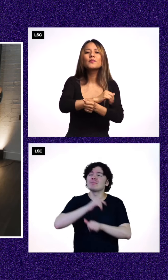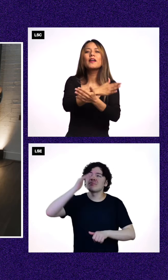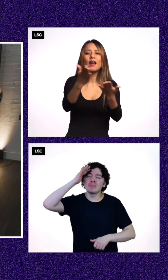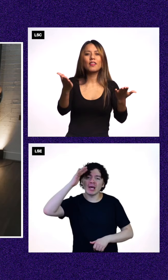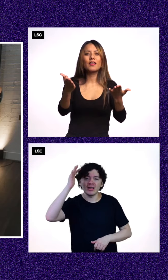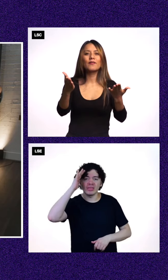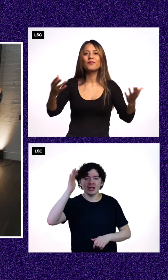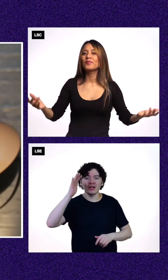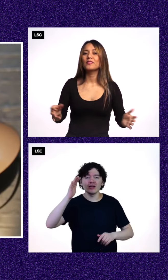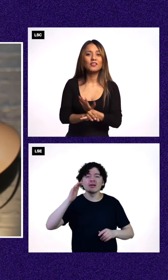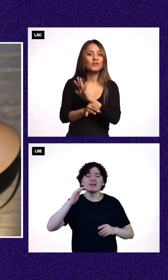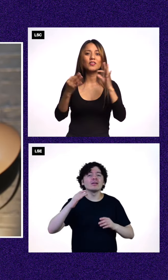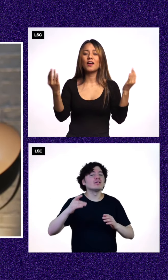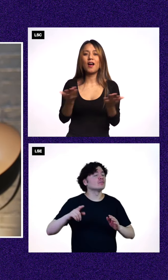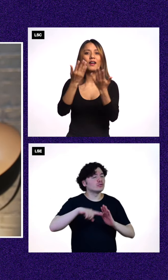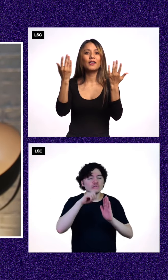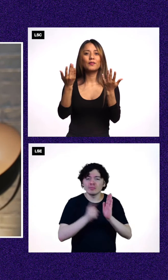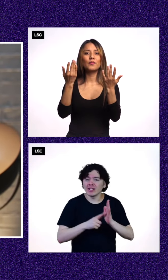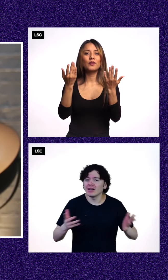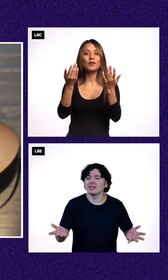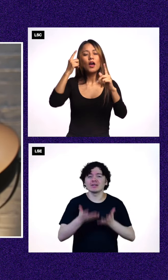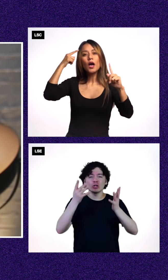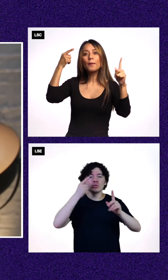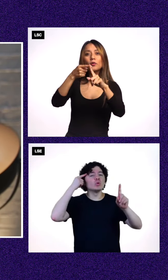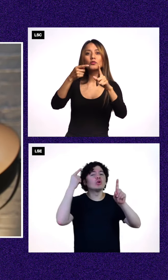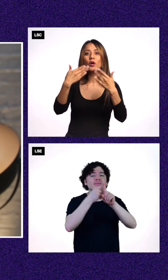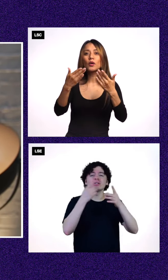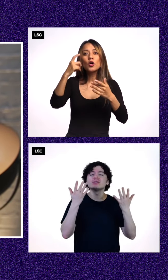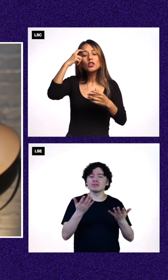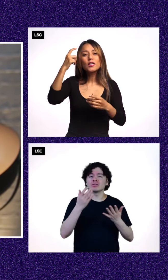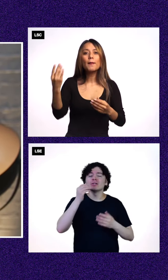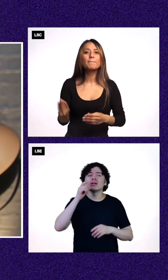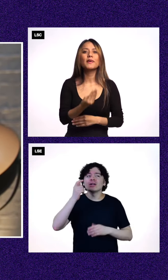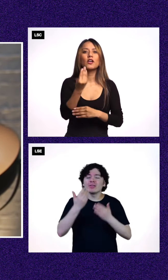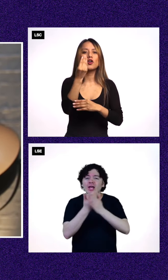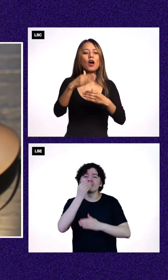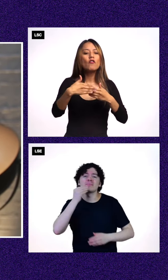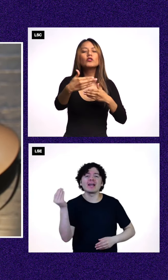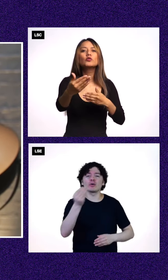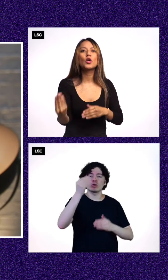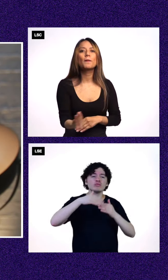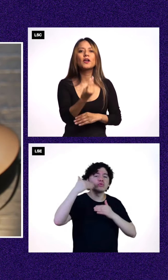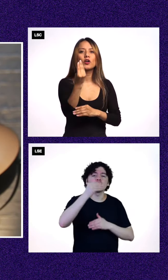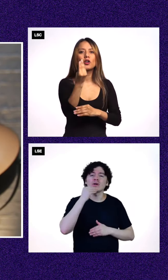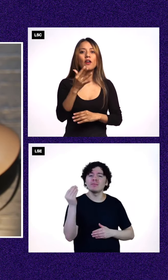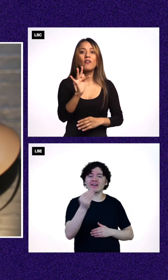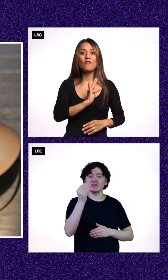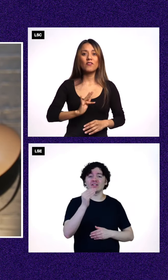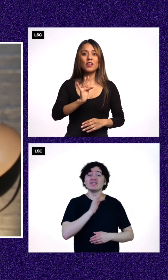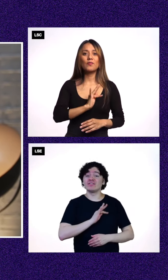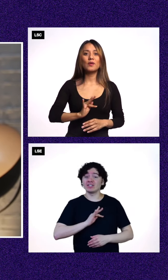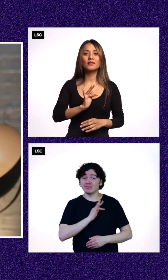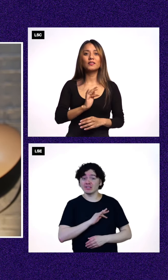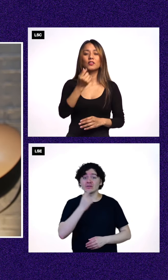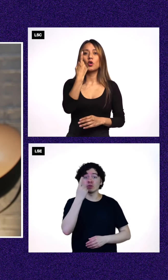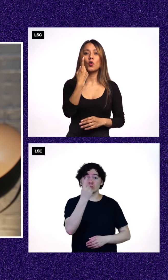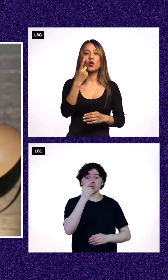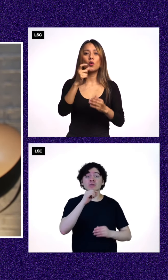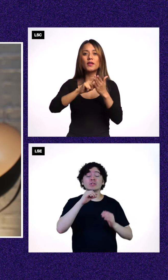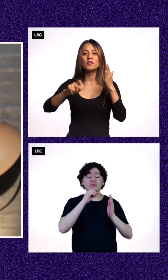es el ánimo, siempre apunta hacia eso, a un día mejor, a un futuro mejor. Filipenses capítulo 1, versículo